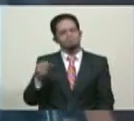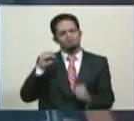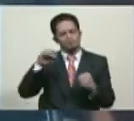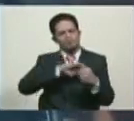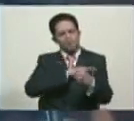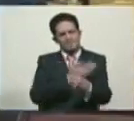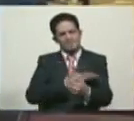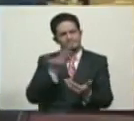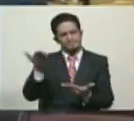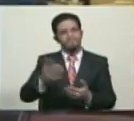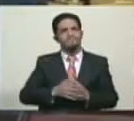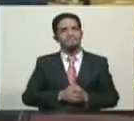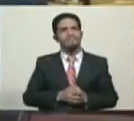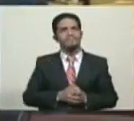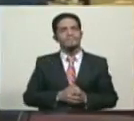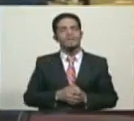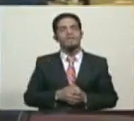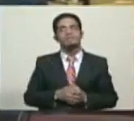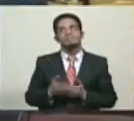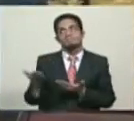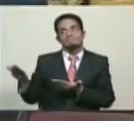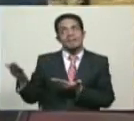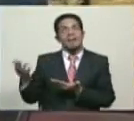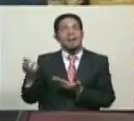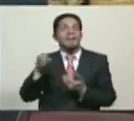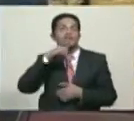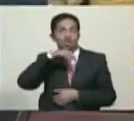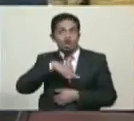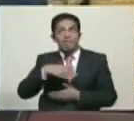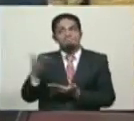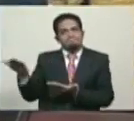presidente. Nos asiste la razón histórica.